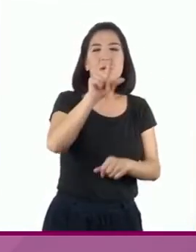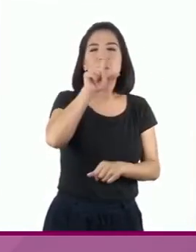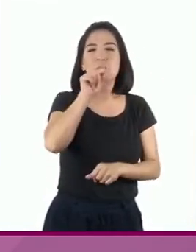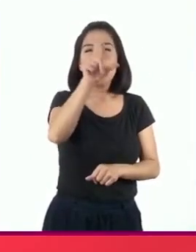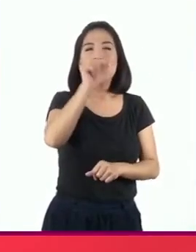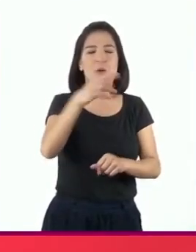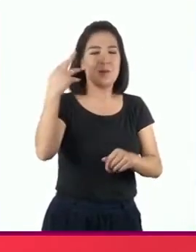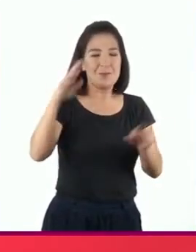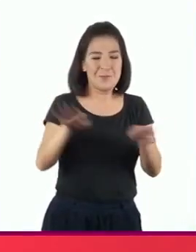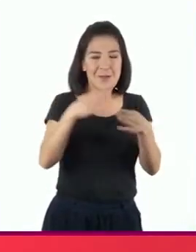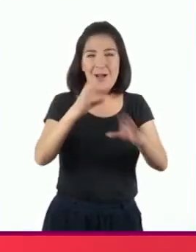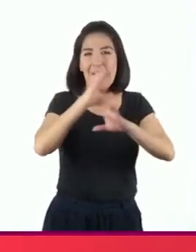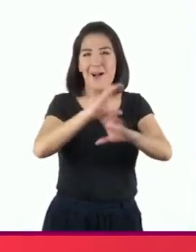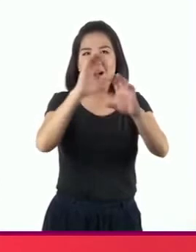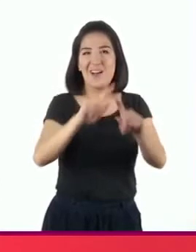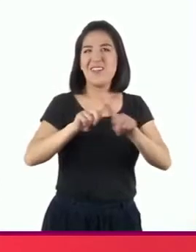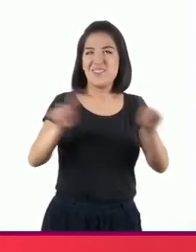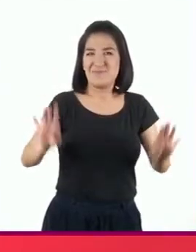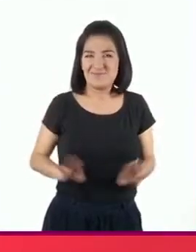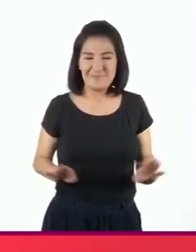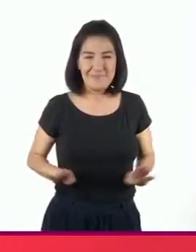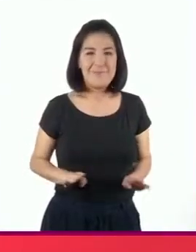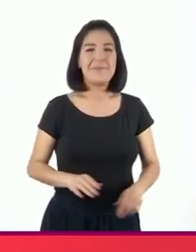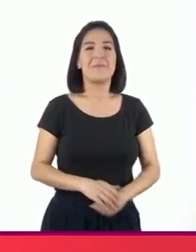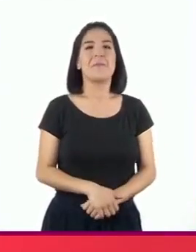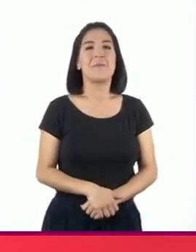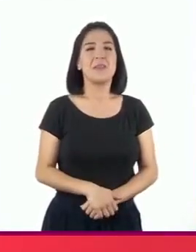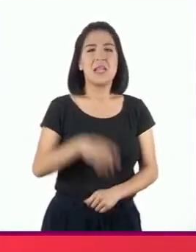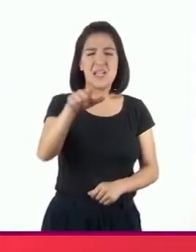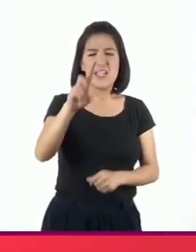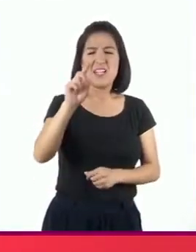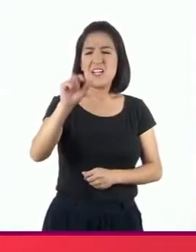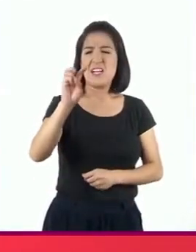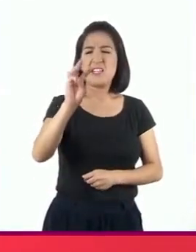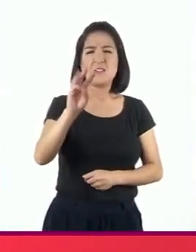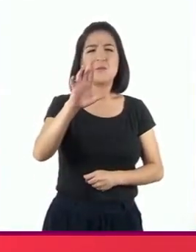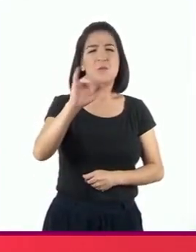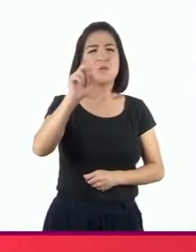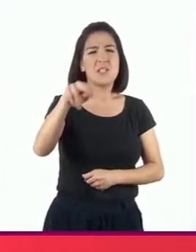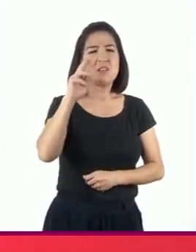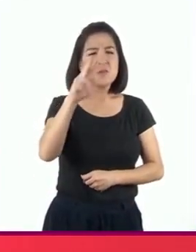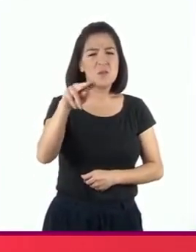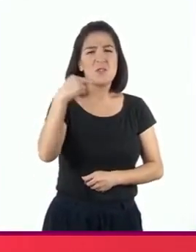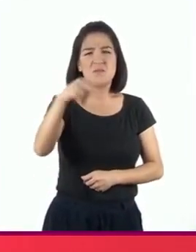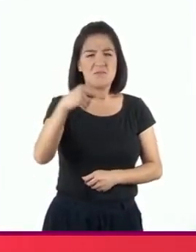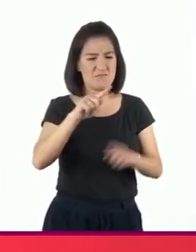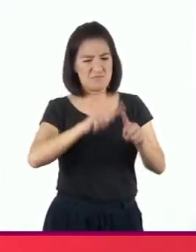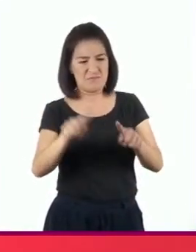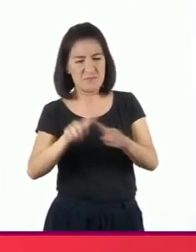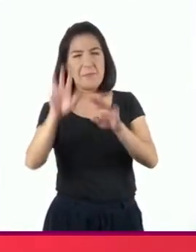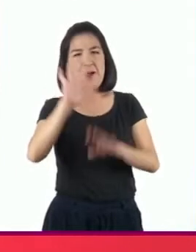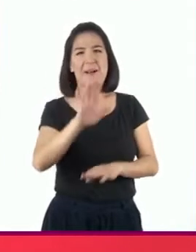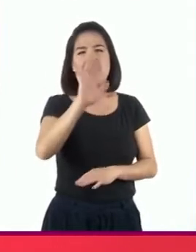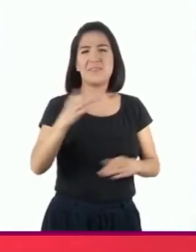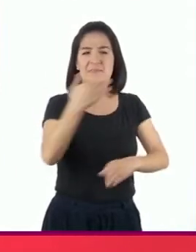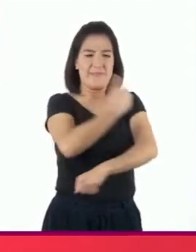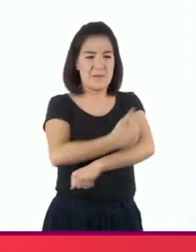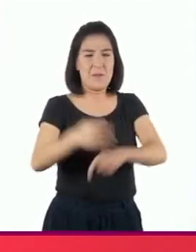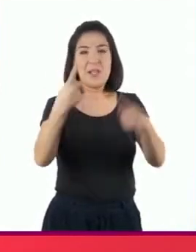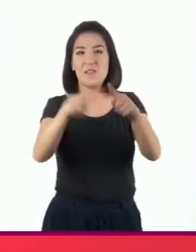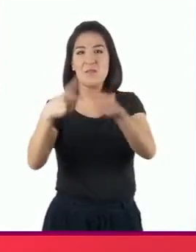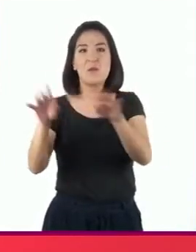aves. Tienen un tamaño que oscila entre los 10 y 20 centímetros. Son de color negro, marrón